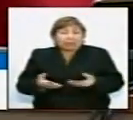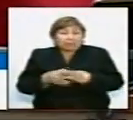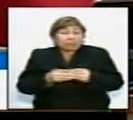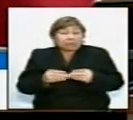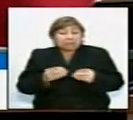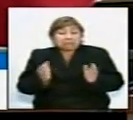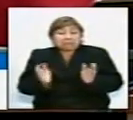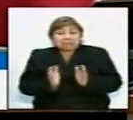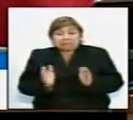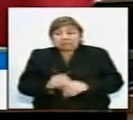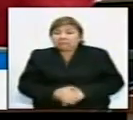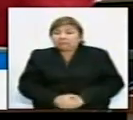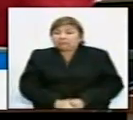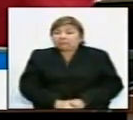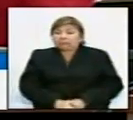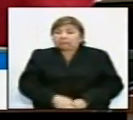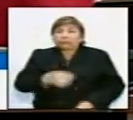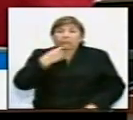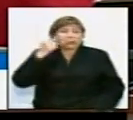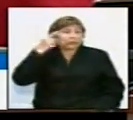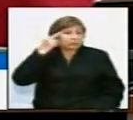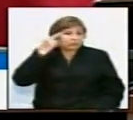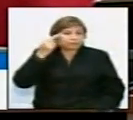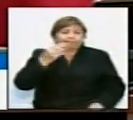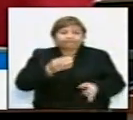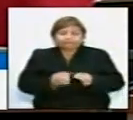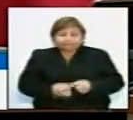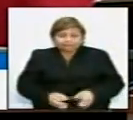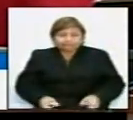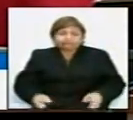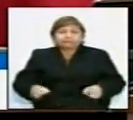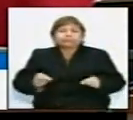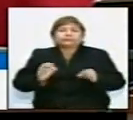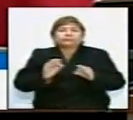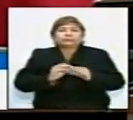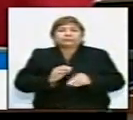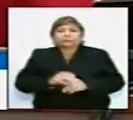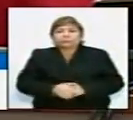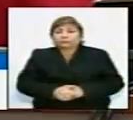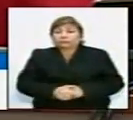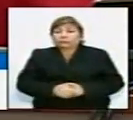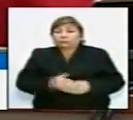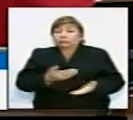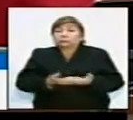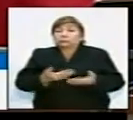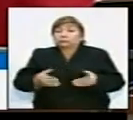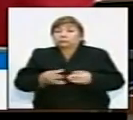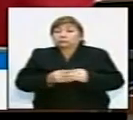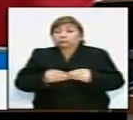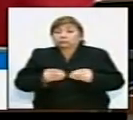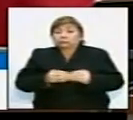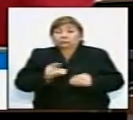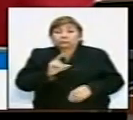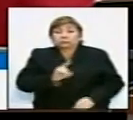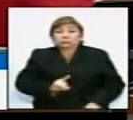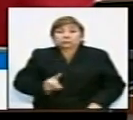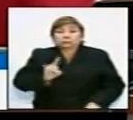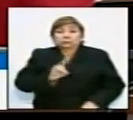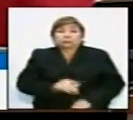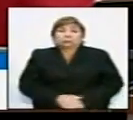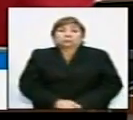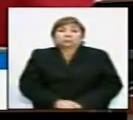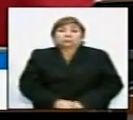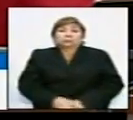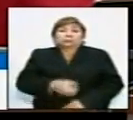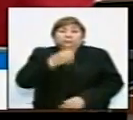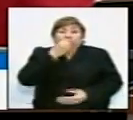pequeños productores, y por eso es tan importante también trabajar con los pequeños productores en la utilización